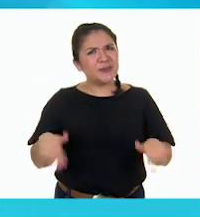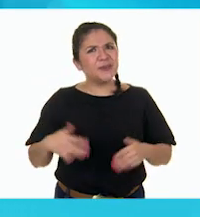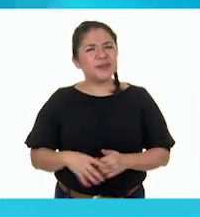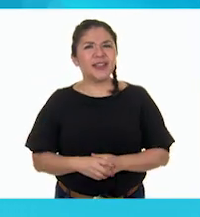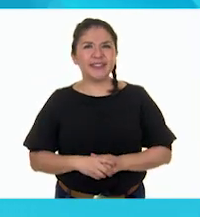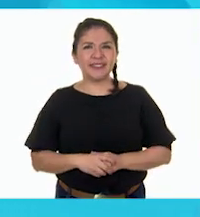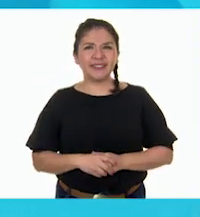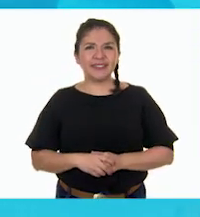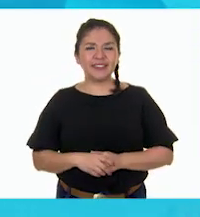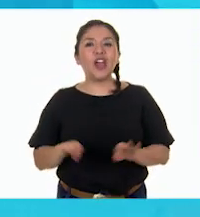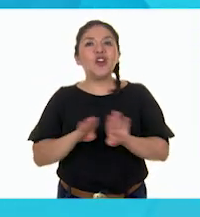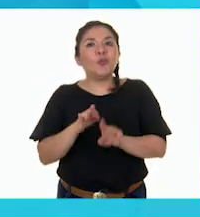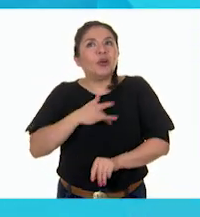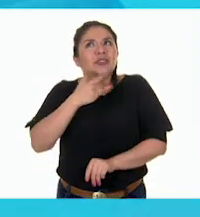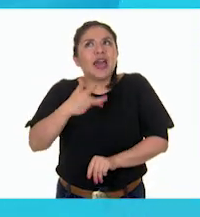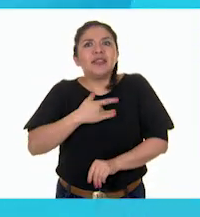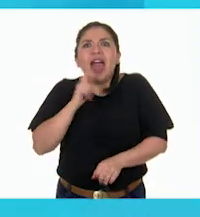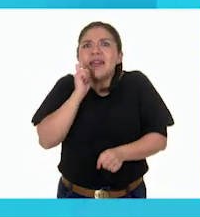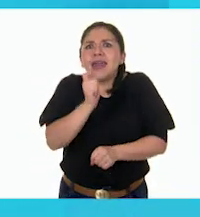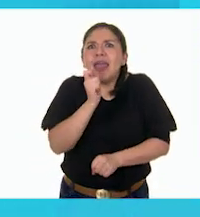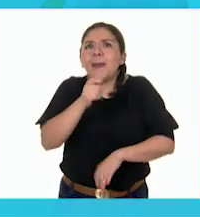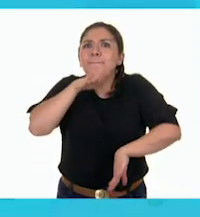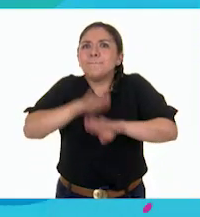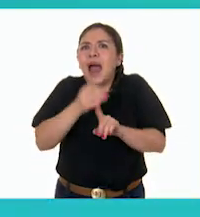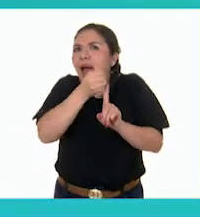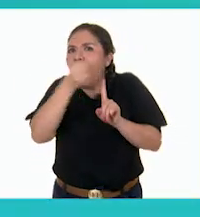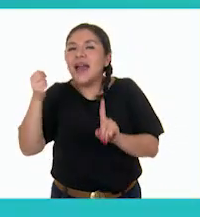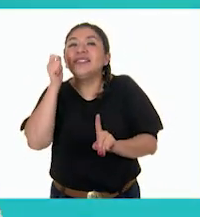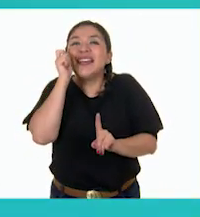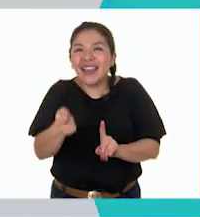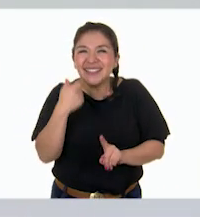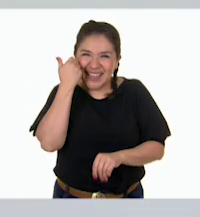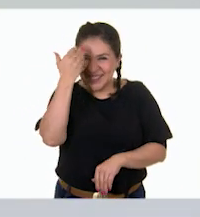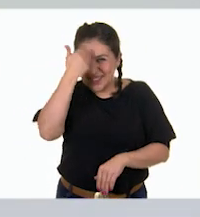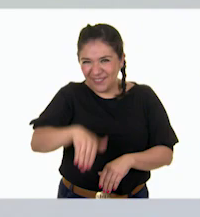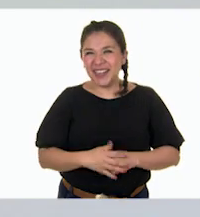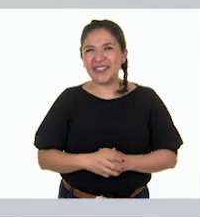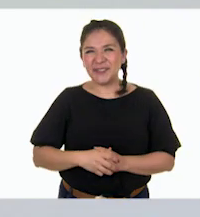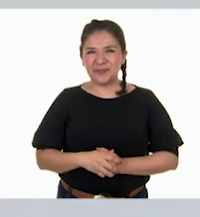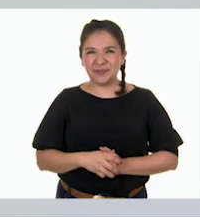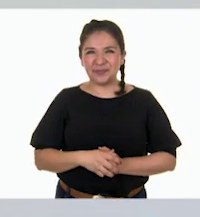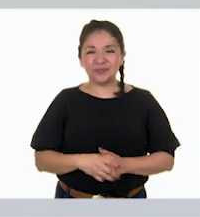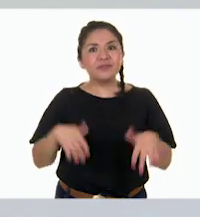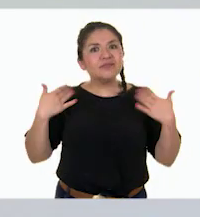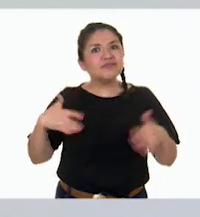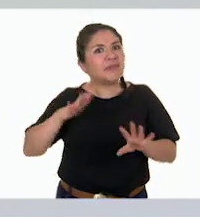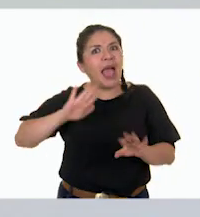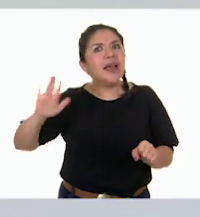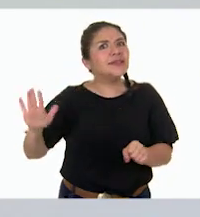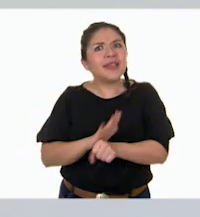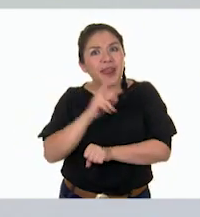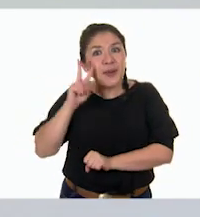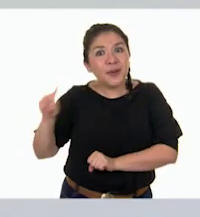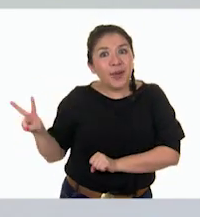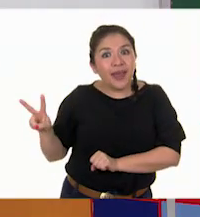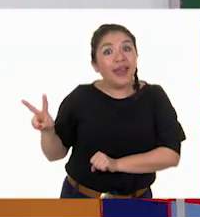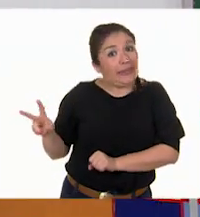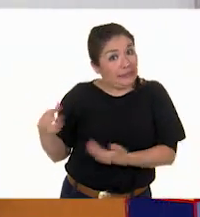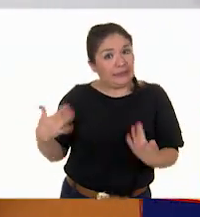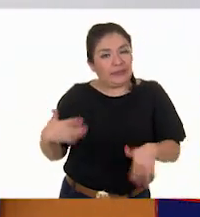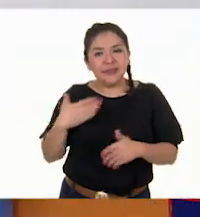así el suspenso de las cosas. Ajá. ¡Ay, ya no nos caben! ¡Ya no nos caben! Muy